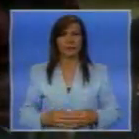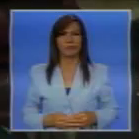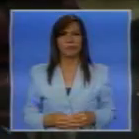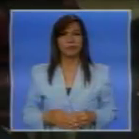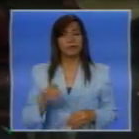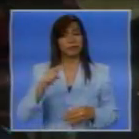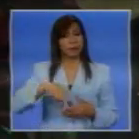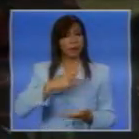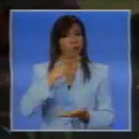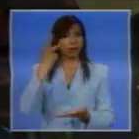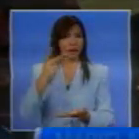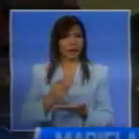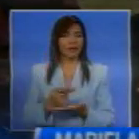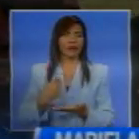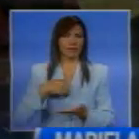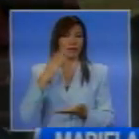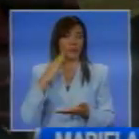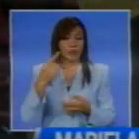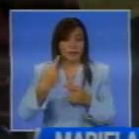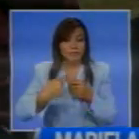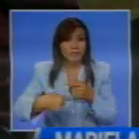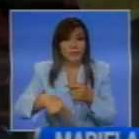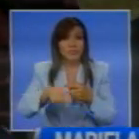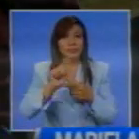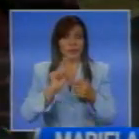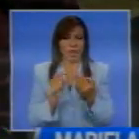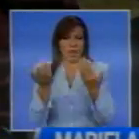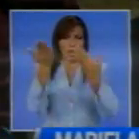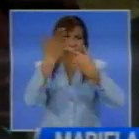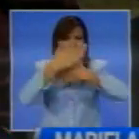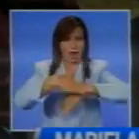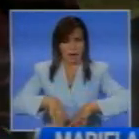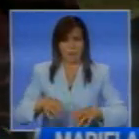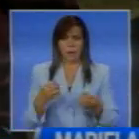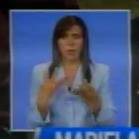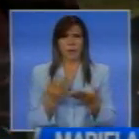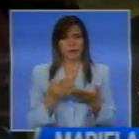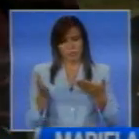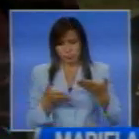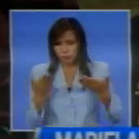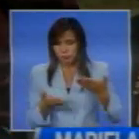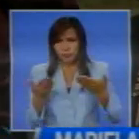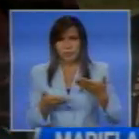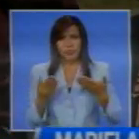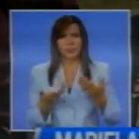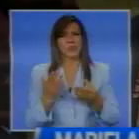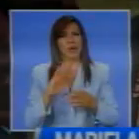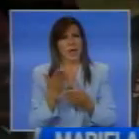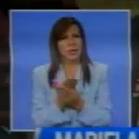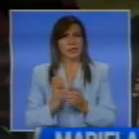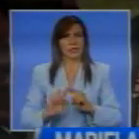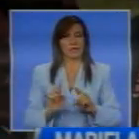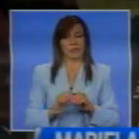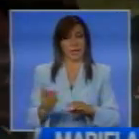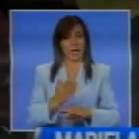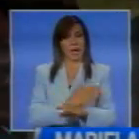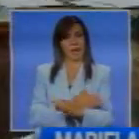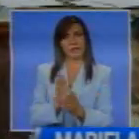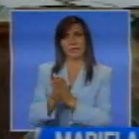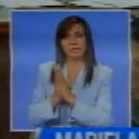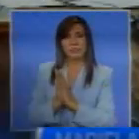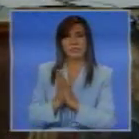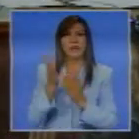provincia de Pichincha podremos concluir el escrutinio provincial en un menor tiempo que el concedido por el Pleno del